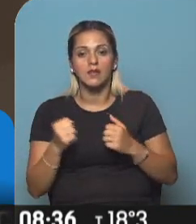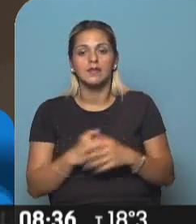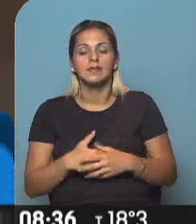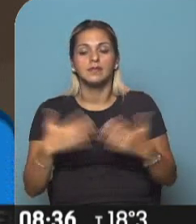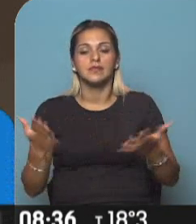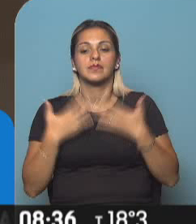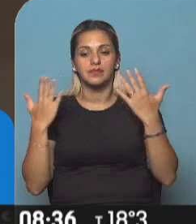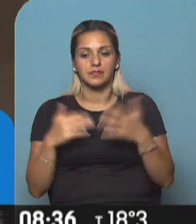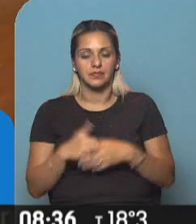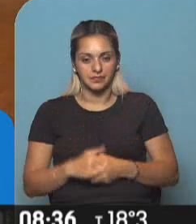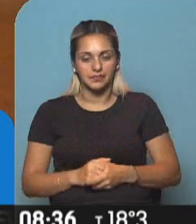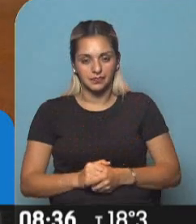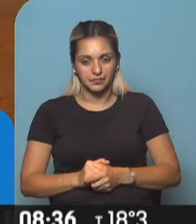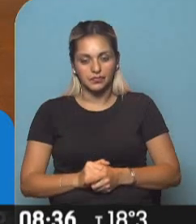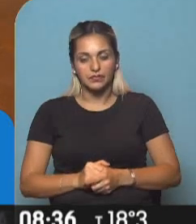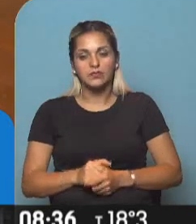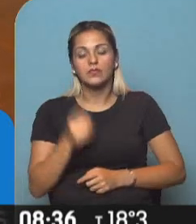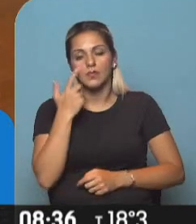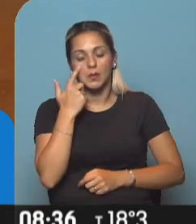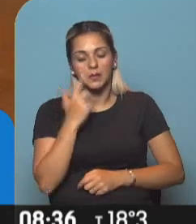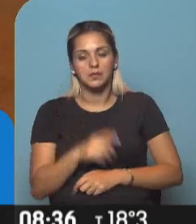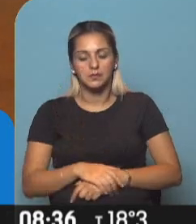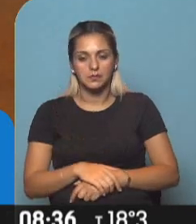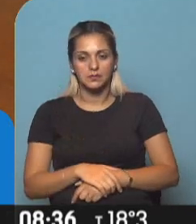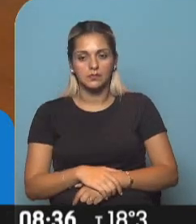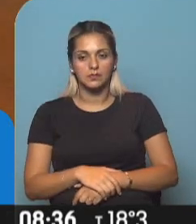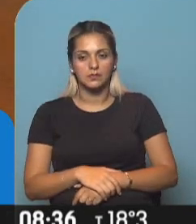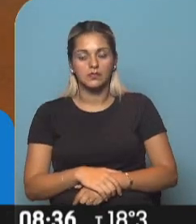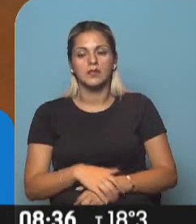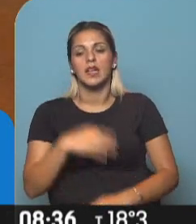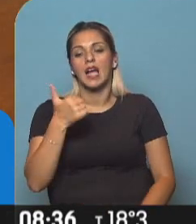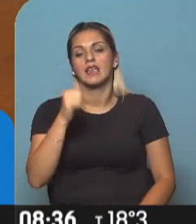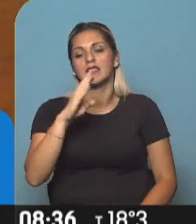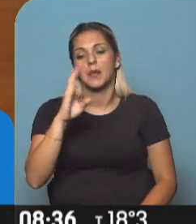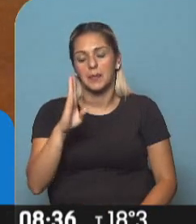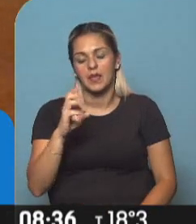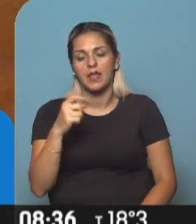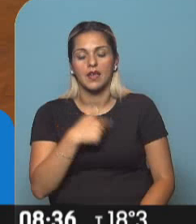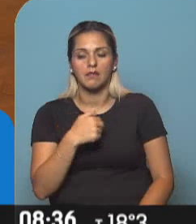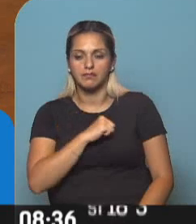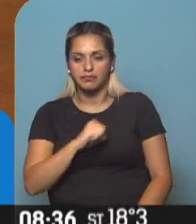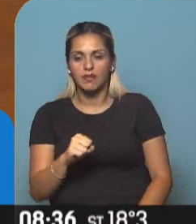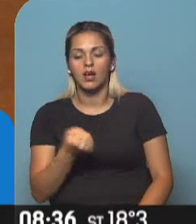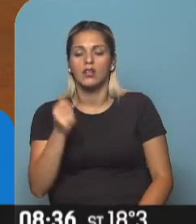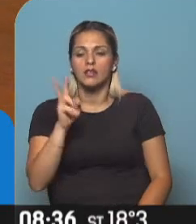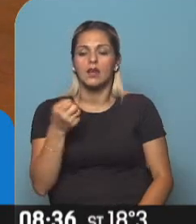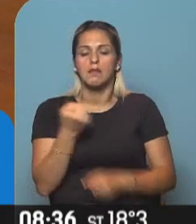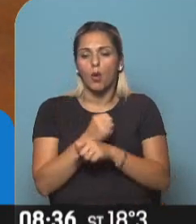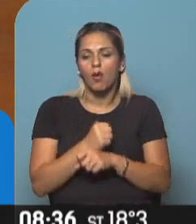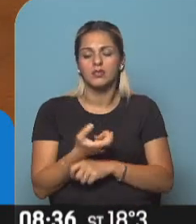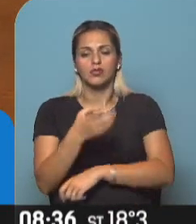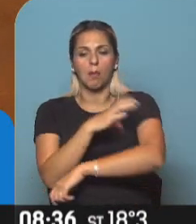de disponer la energía en otras cosas bueno a dar aceves infartos arritmia el tema de huesos presión